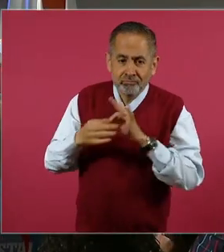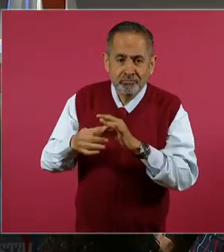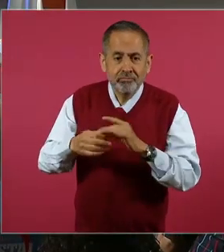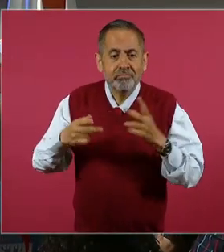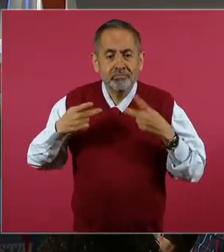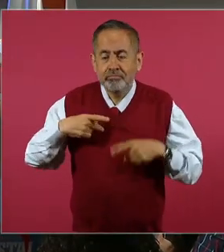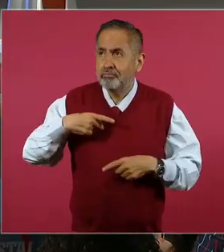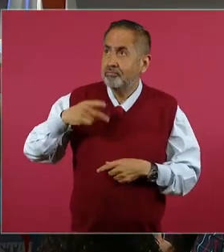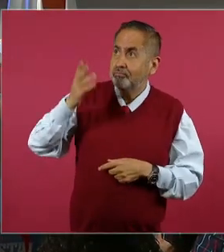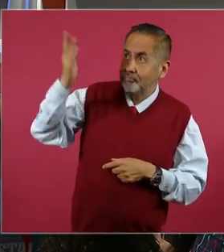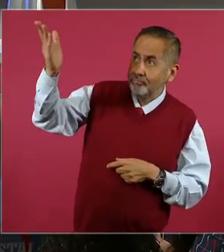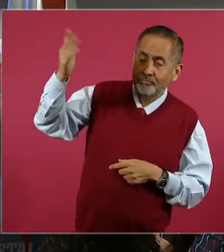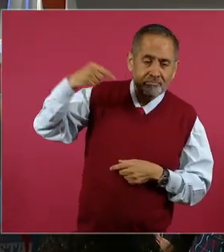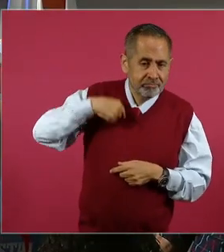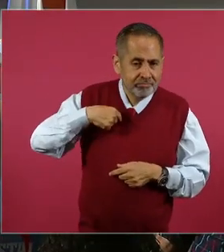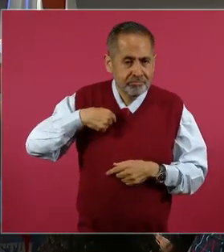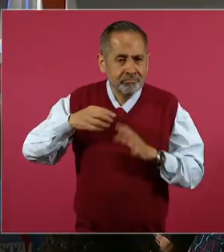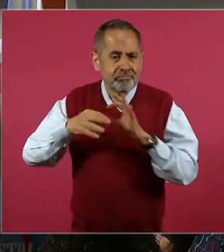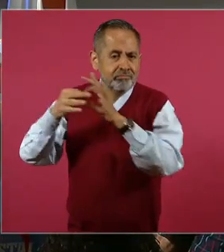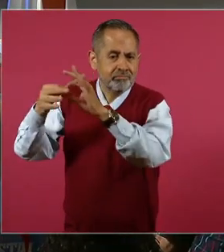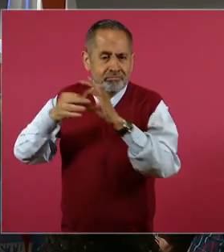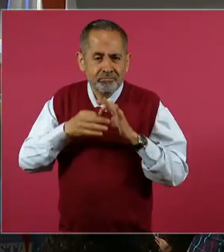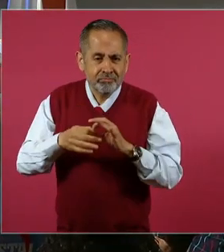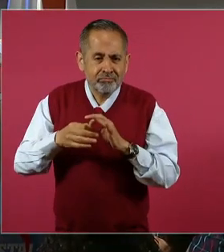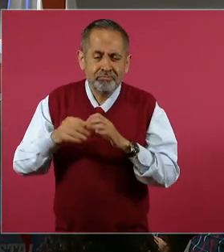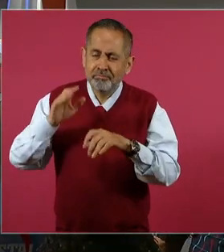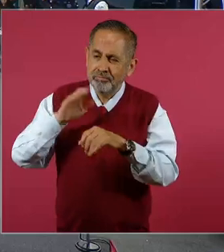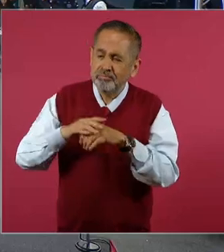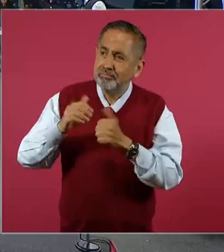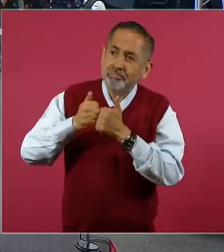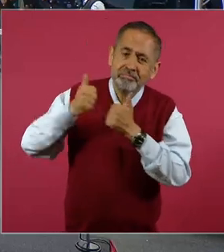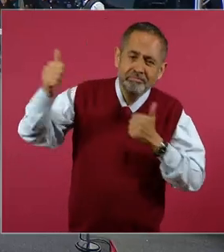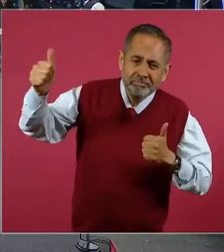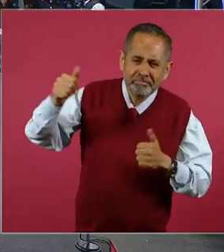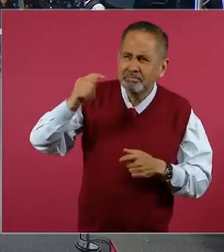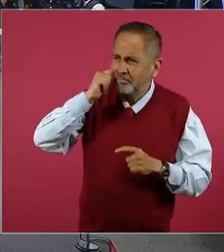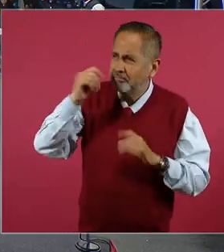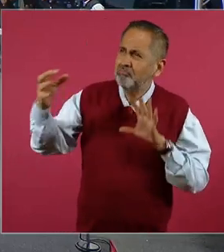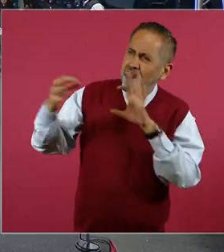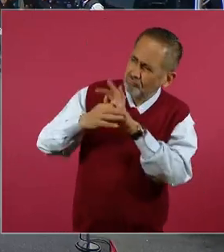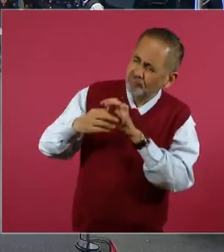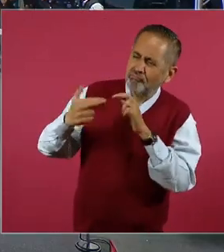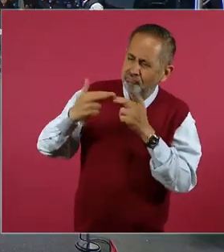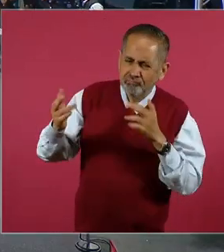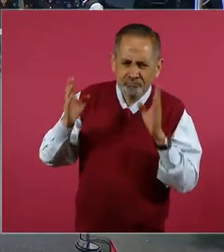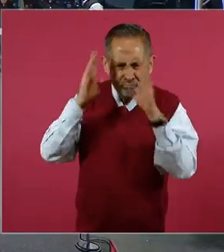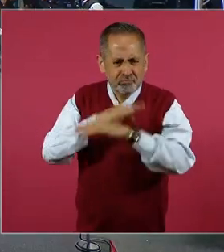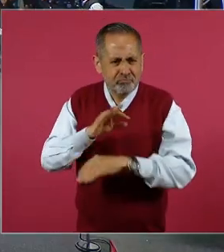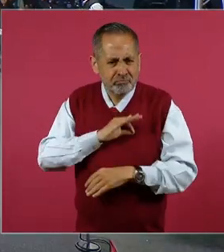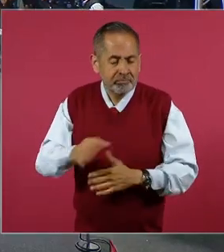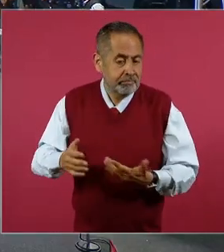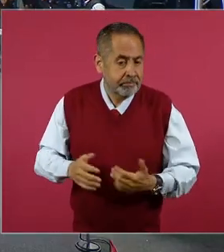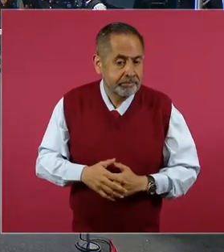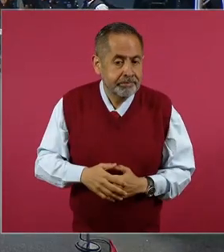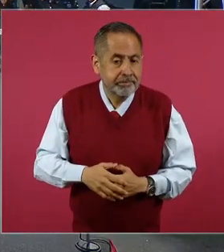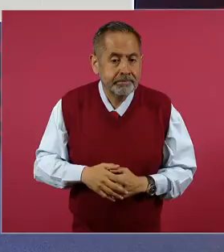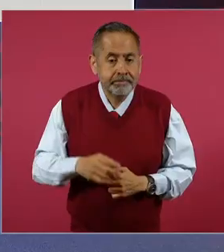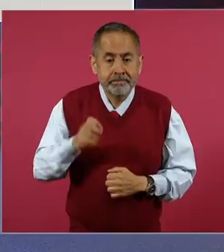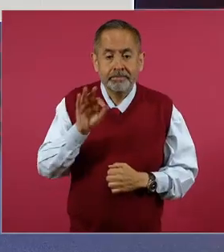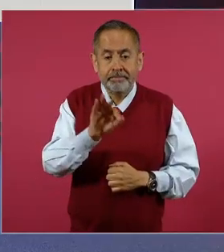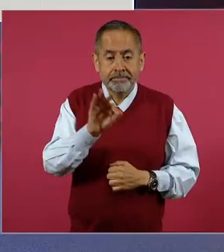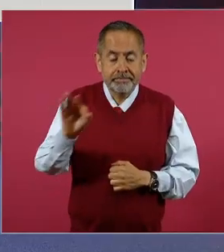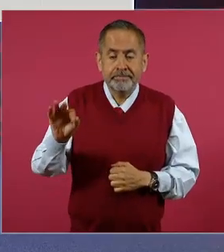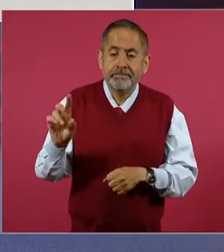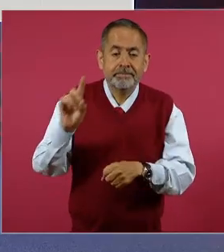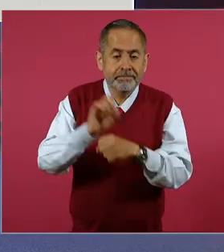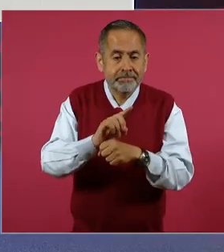del país, pues más, por más remoto que parezca. Tal fecha coincidirá con